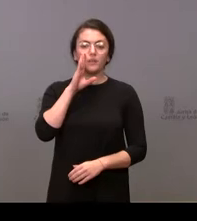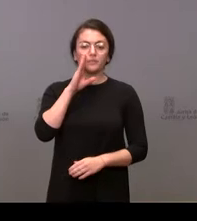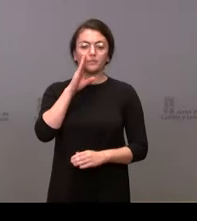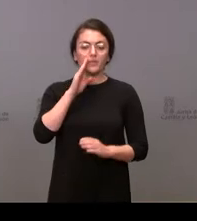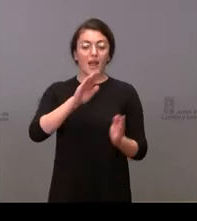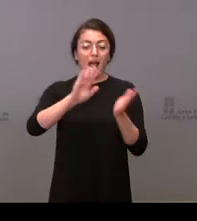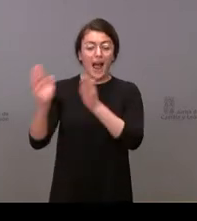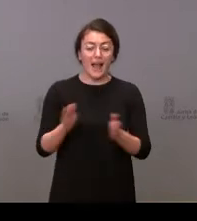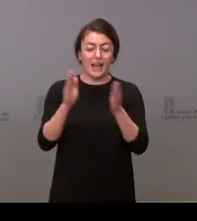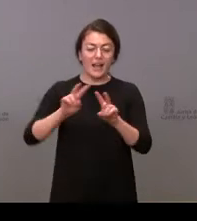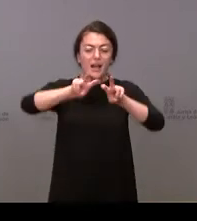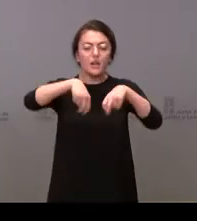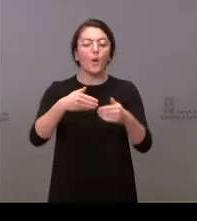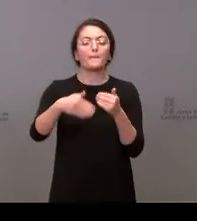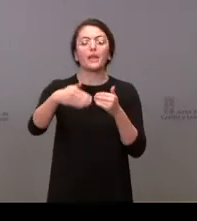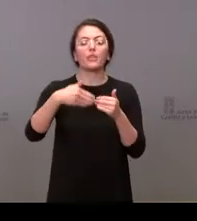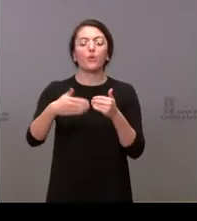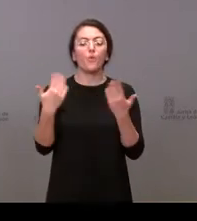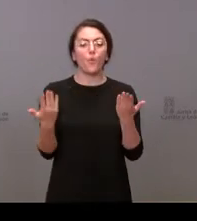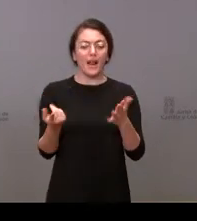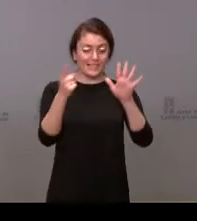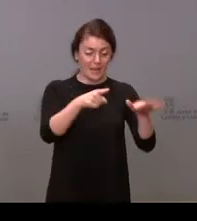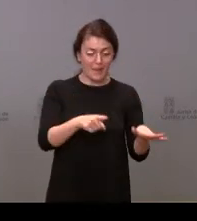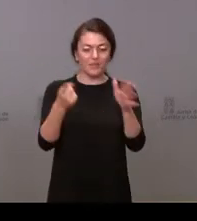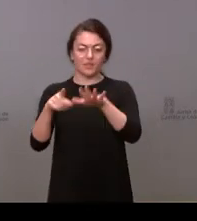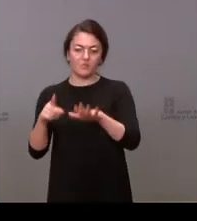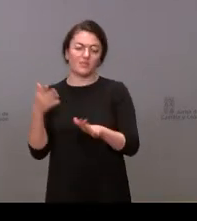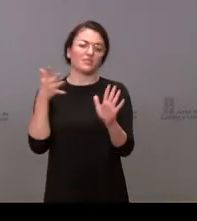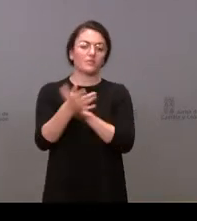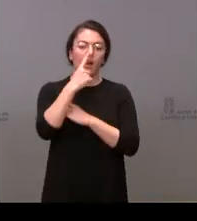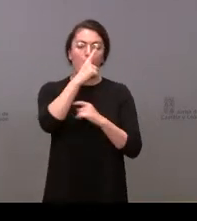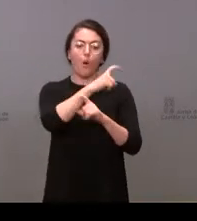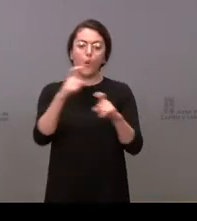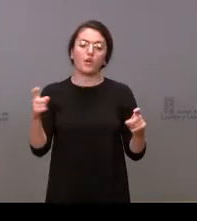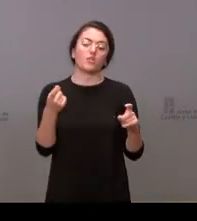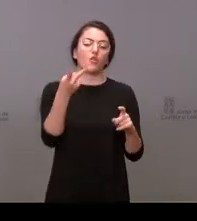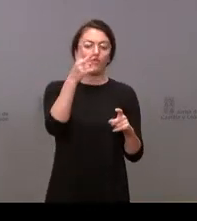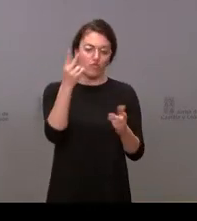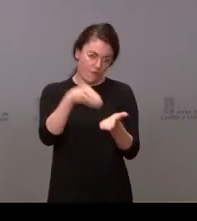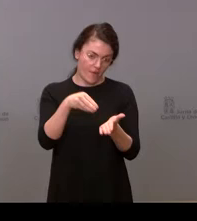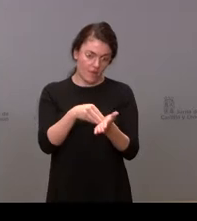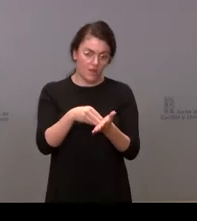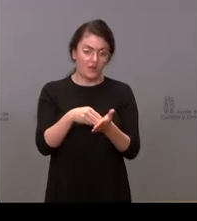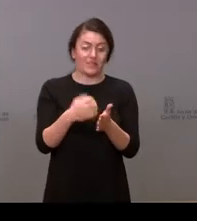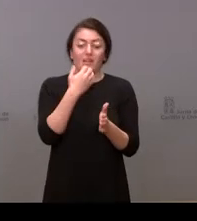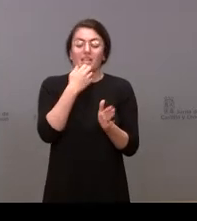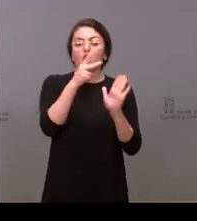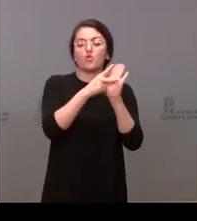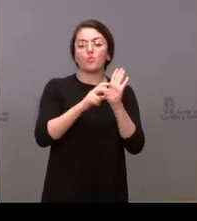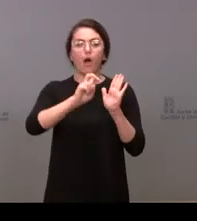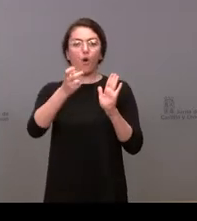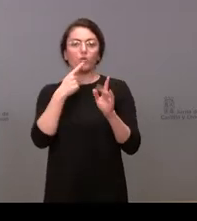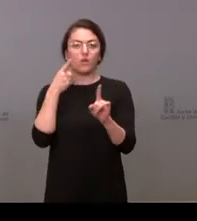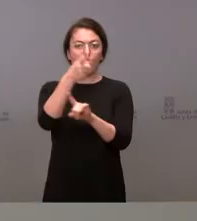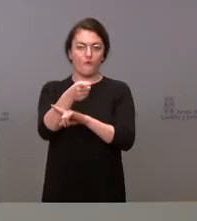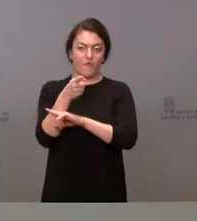Esto significa que dos veces al año, salvo que exista otra norma que obliga a publicar alguna información o algún dato con una